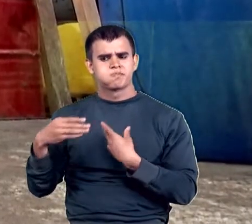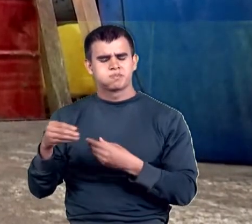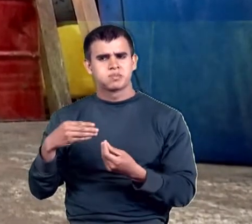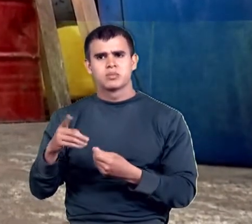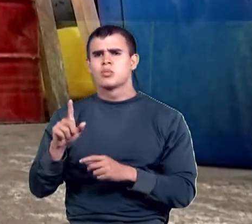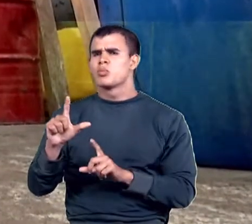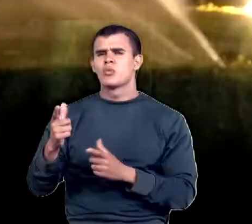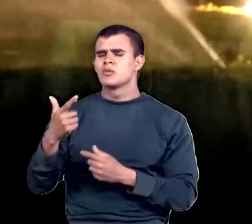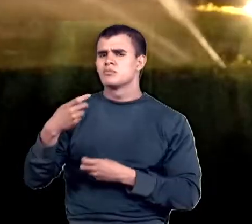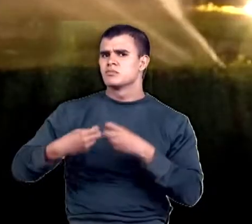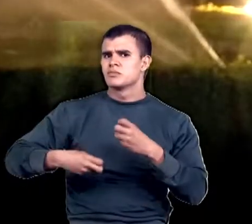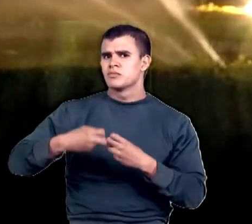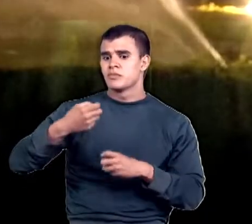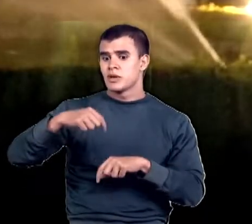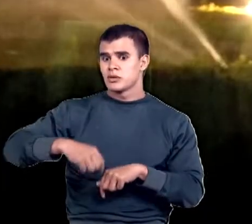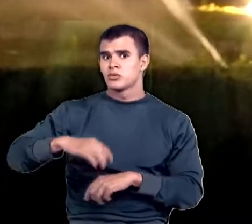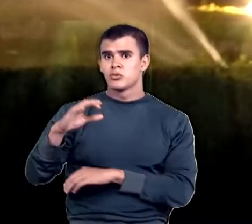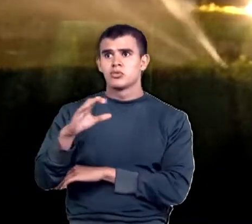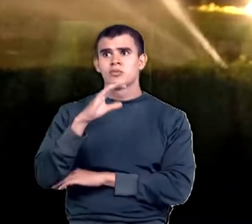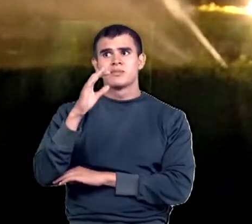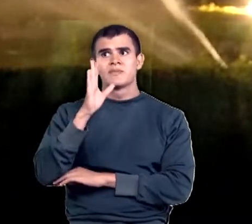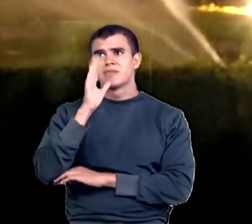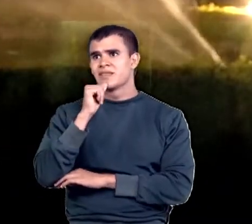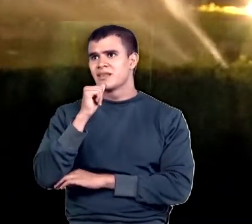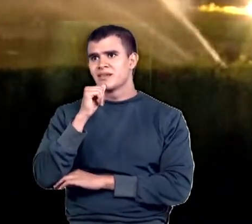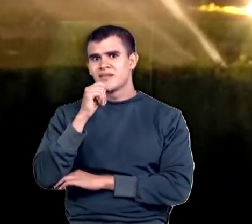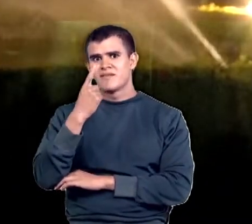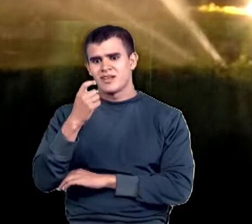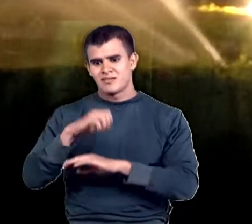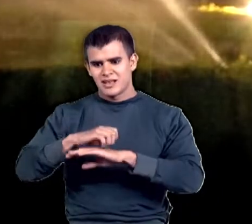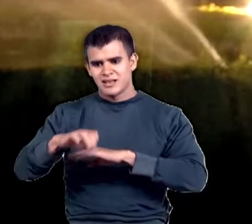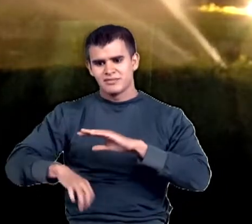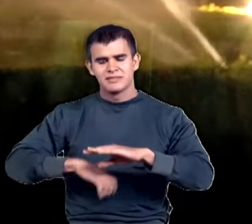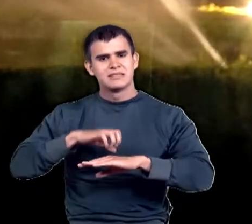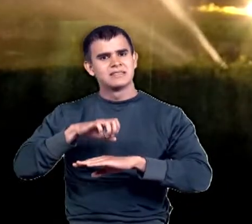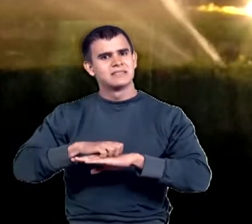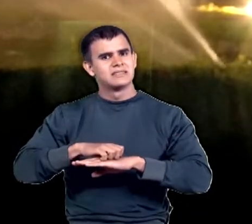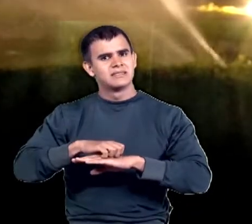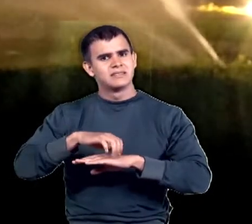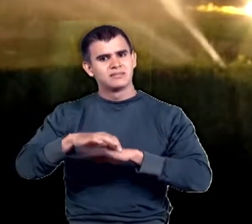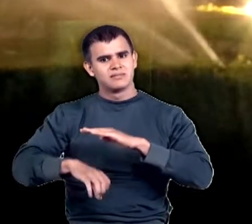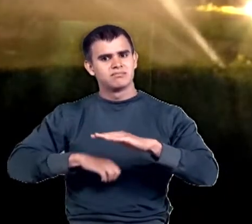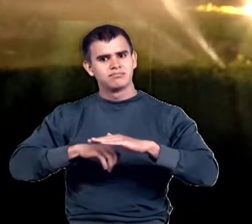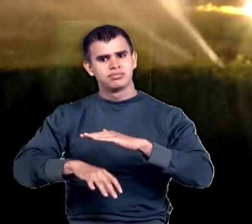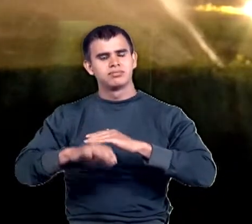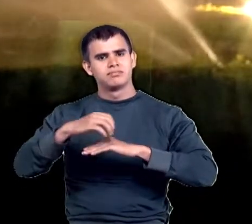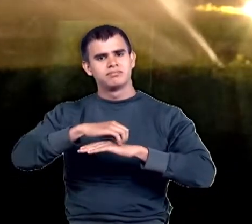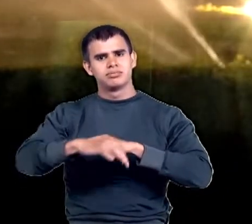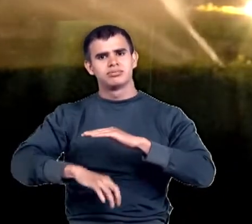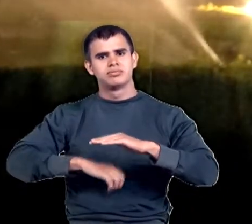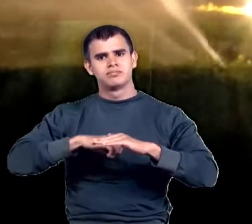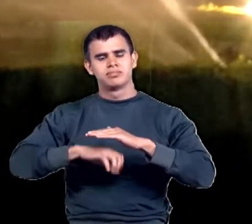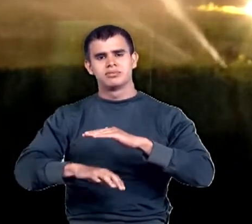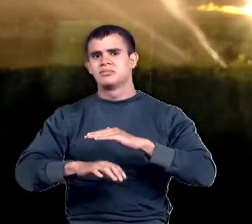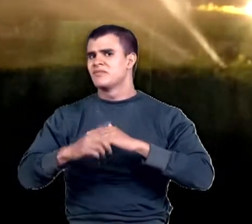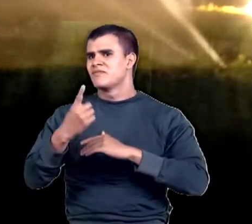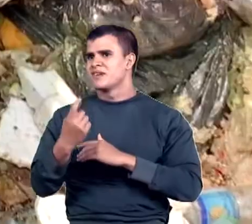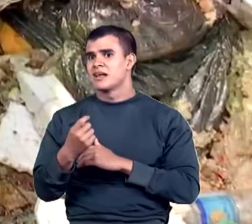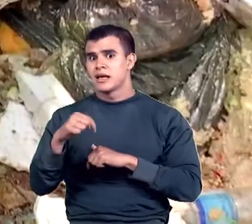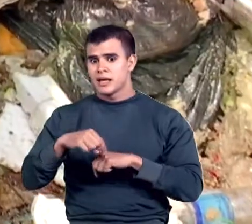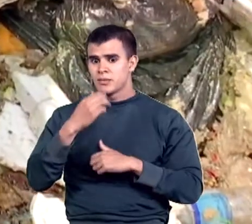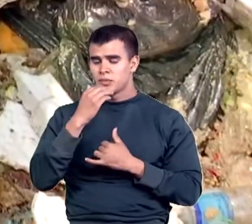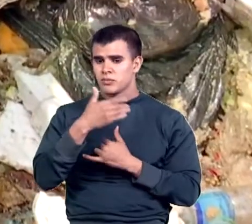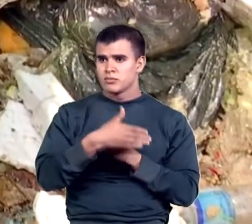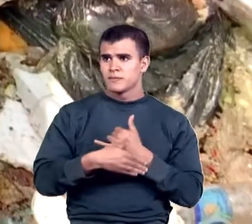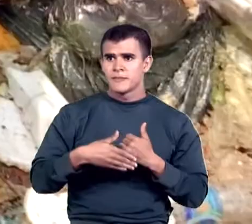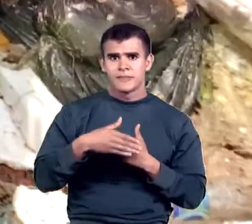año. Y el problema radica es que Colombia no tiene un buen proceso de reciclaje. Nosotros somos un país, como la mayoría de Latinoamérica, que